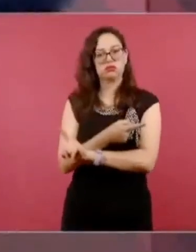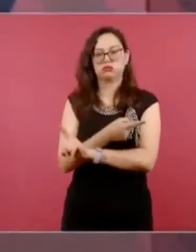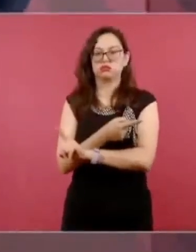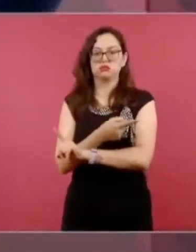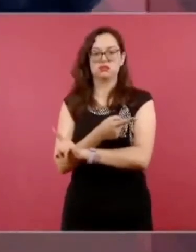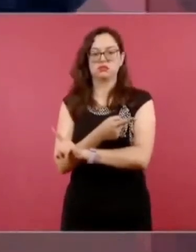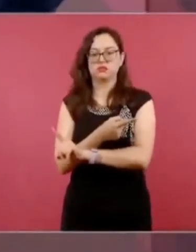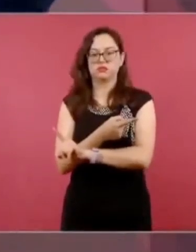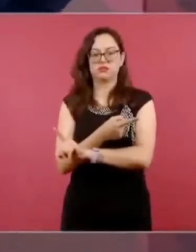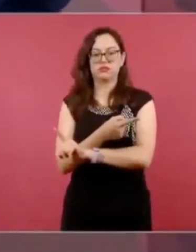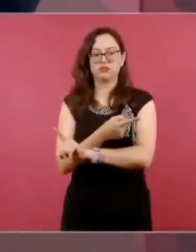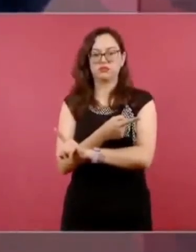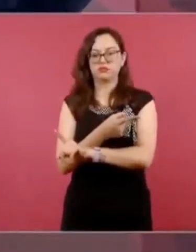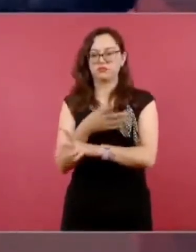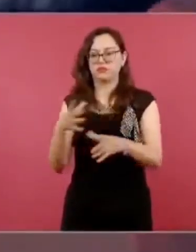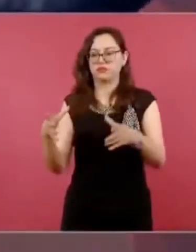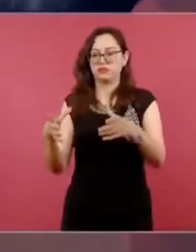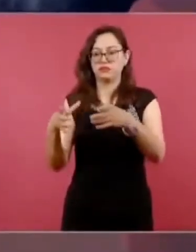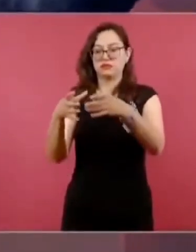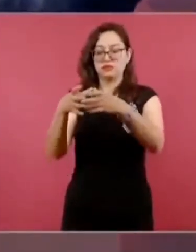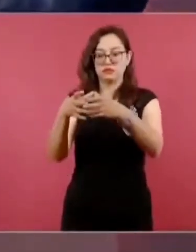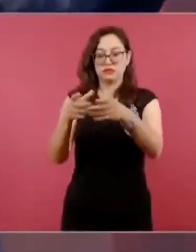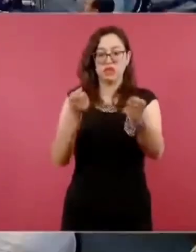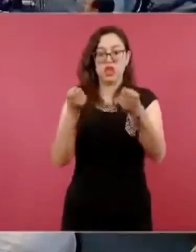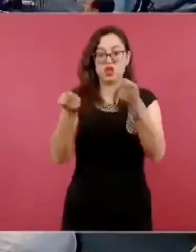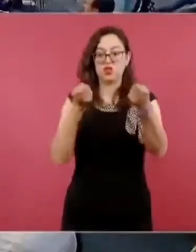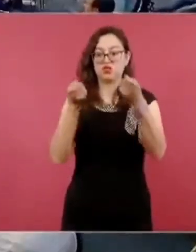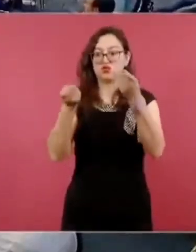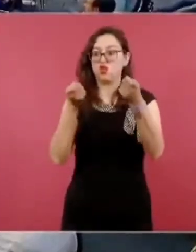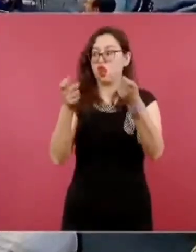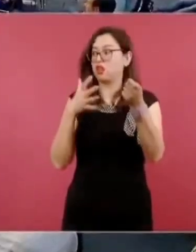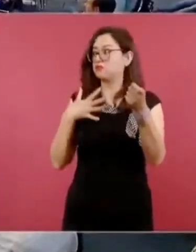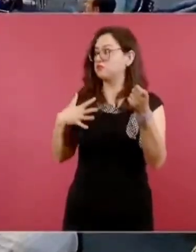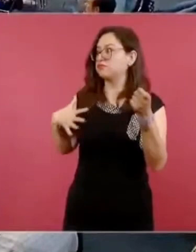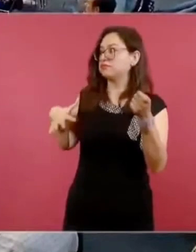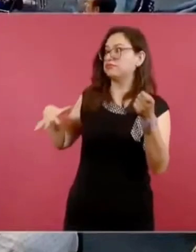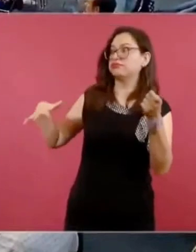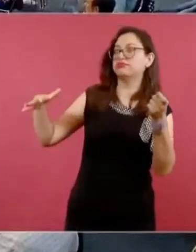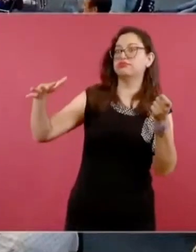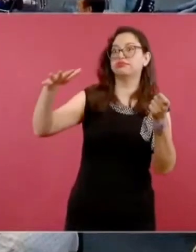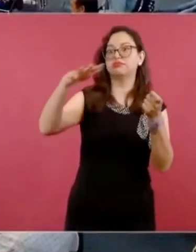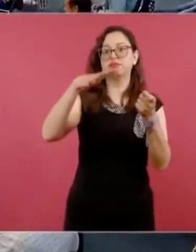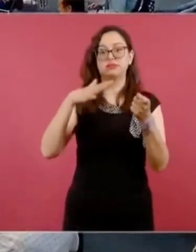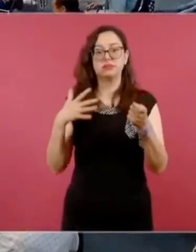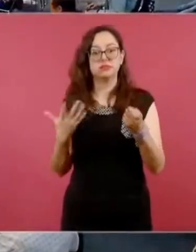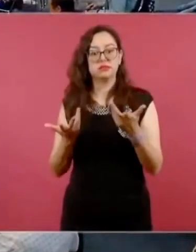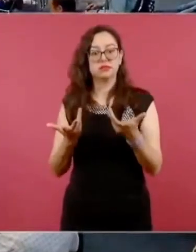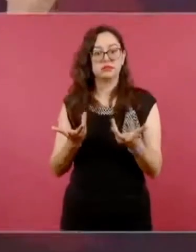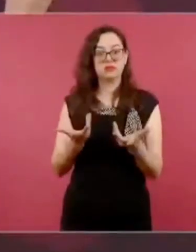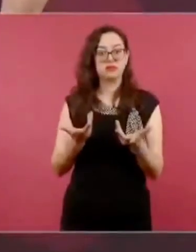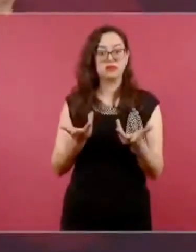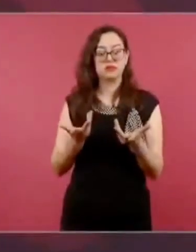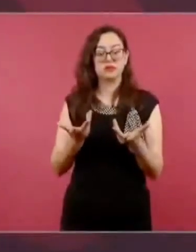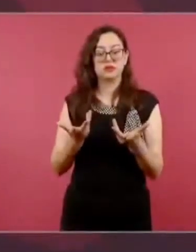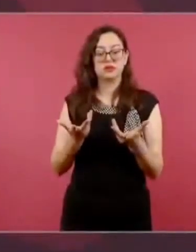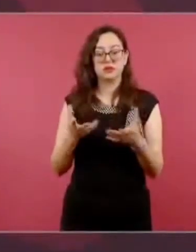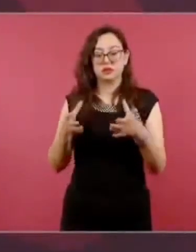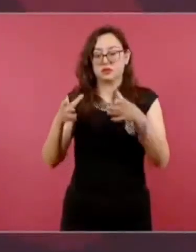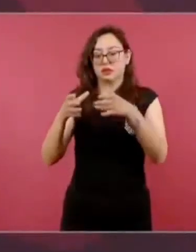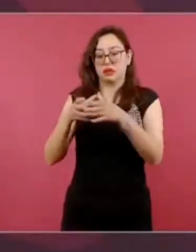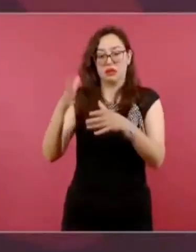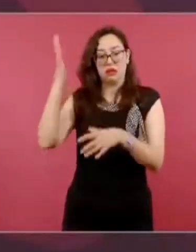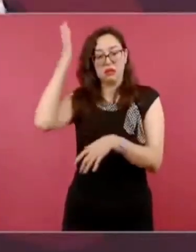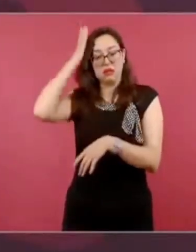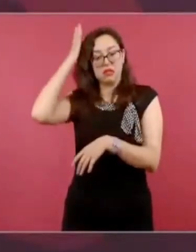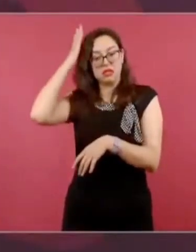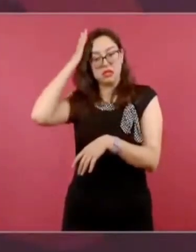Y como de ellos depende, ¿sí?, el movimiento en su conjunto, porque ellos dirigen,